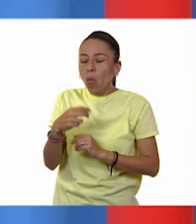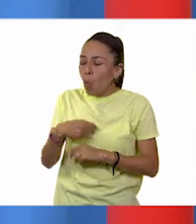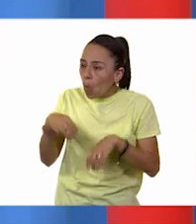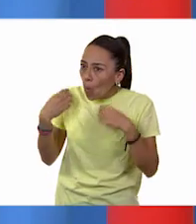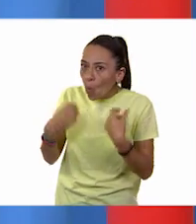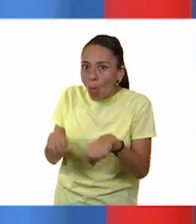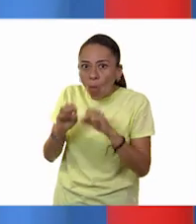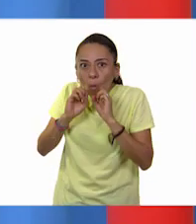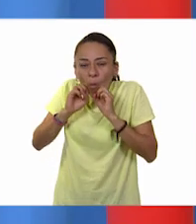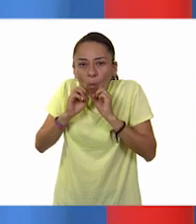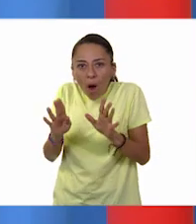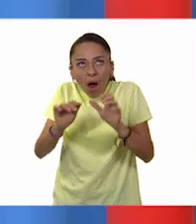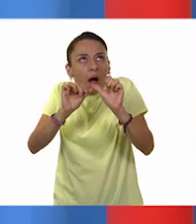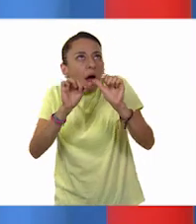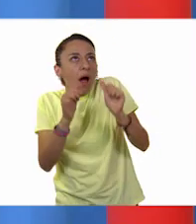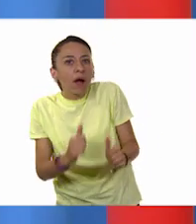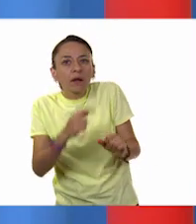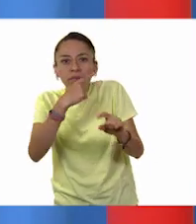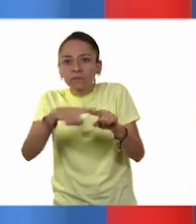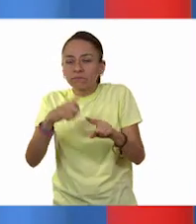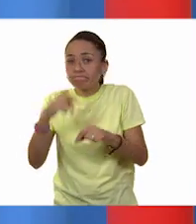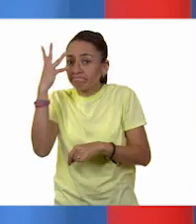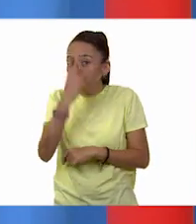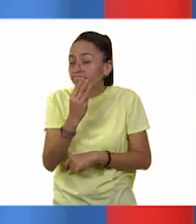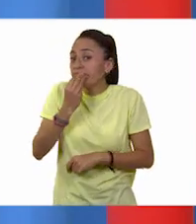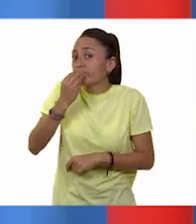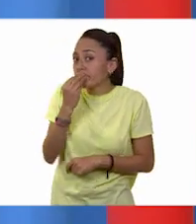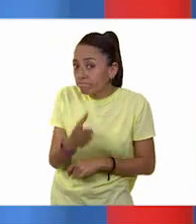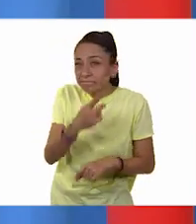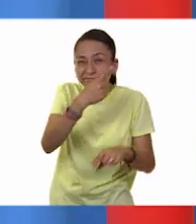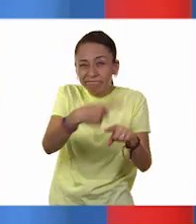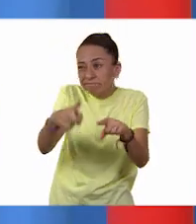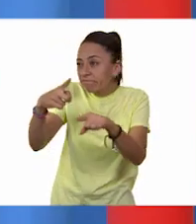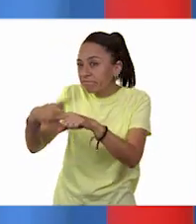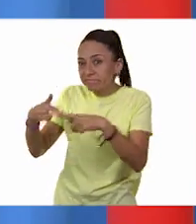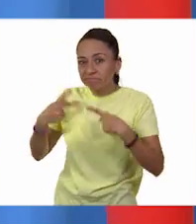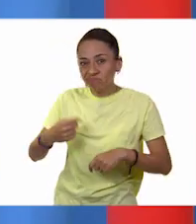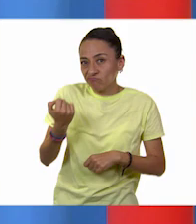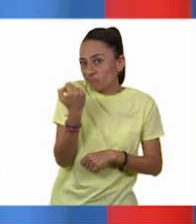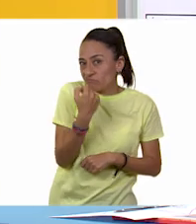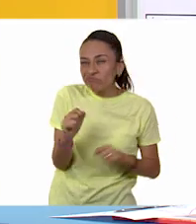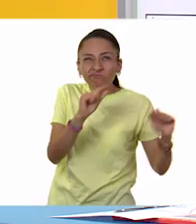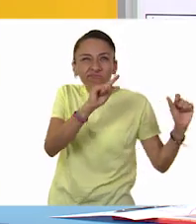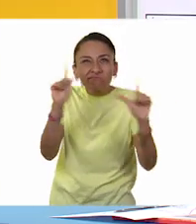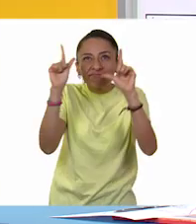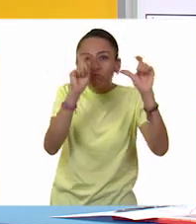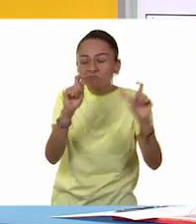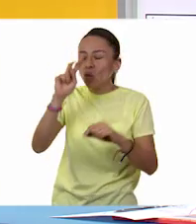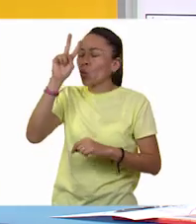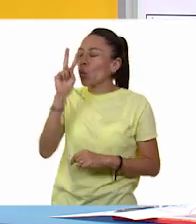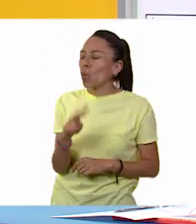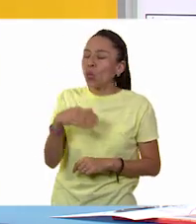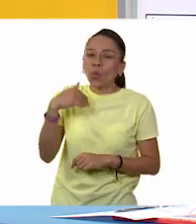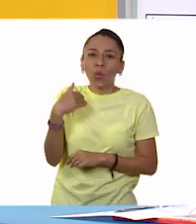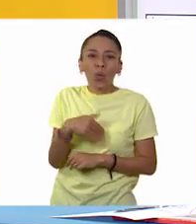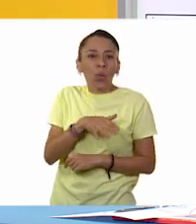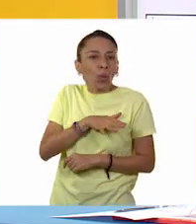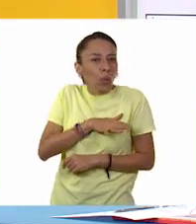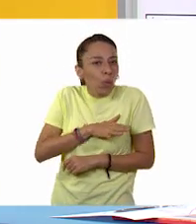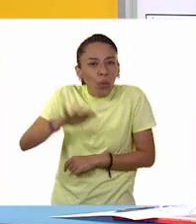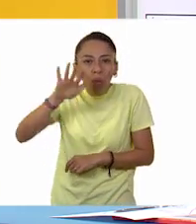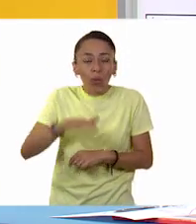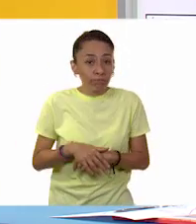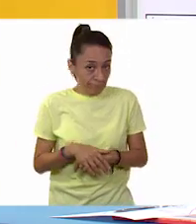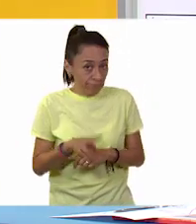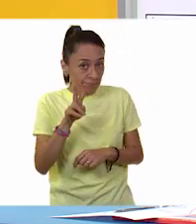por este pequeño paseo para conocer las obras de estos artistas. Fue algo grandioso. Y además de apreciar lo grandioso